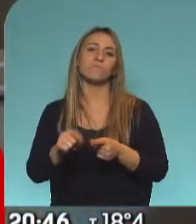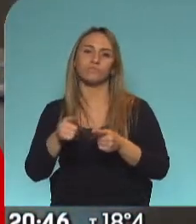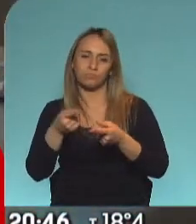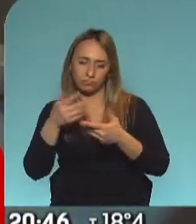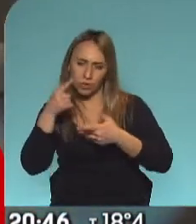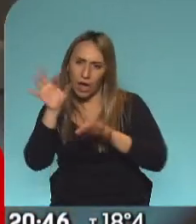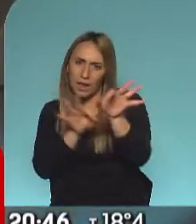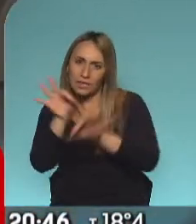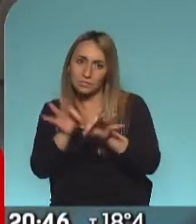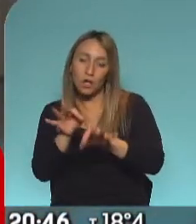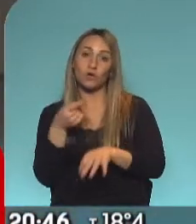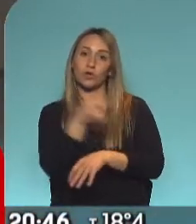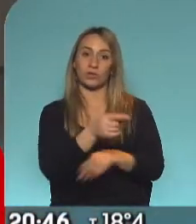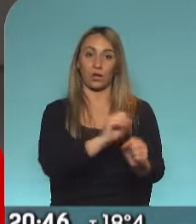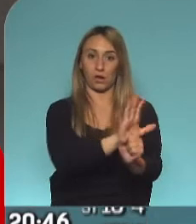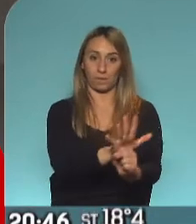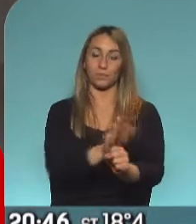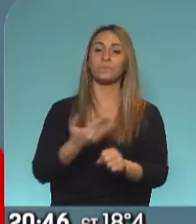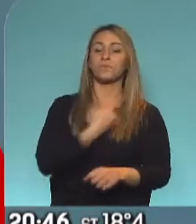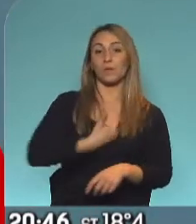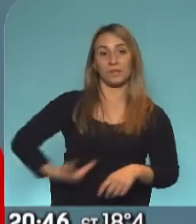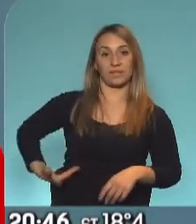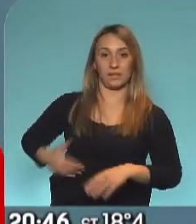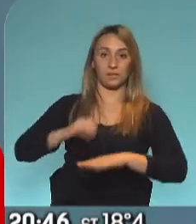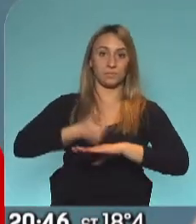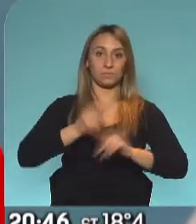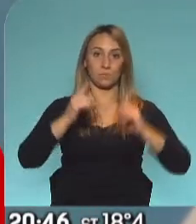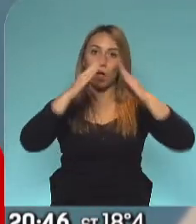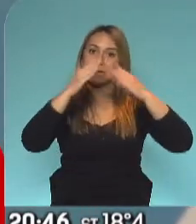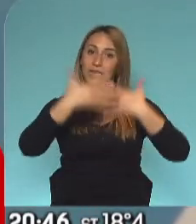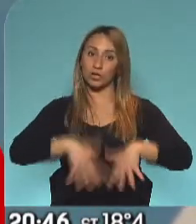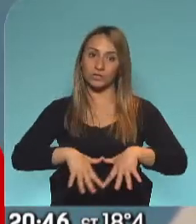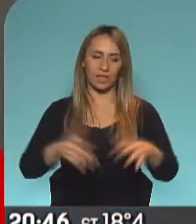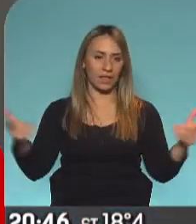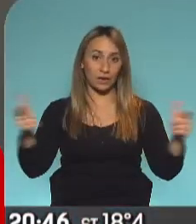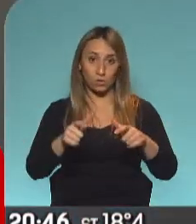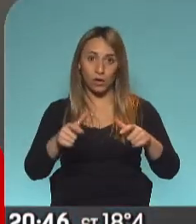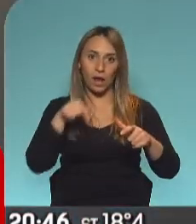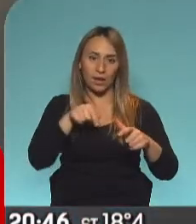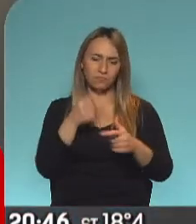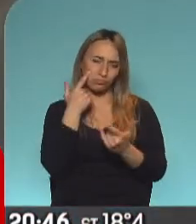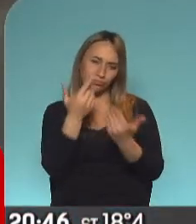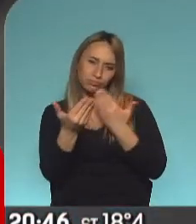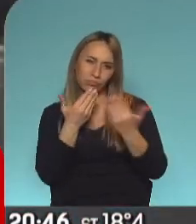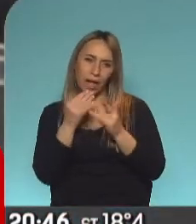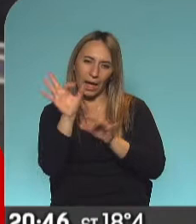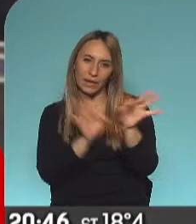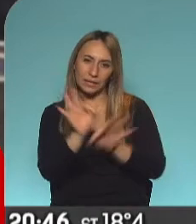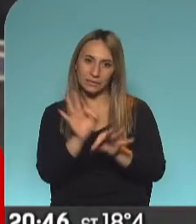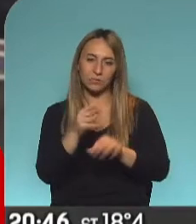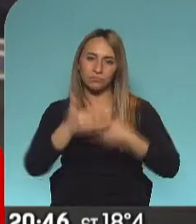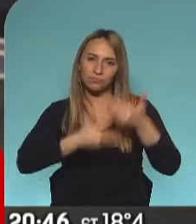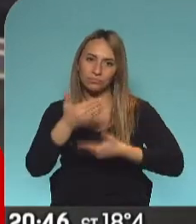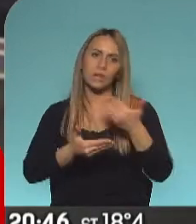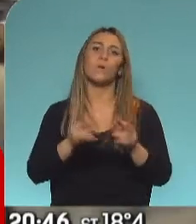19 el mandatario lo hizo en la casa rosada en una reunión en la que analizó y además se avanzó con este denominado